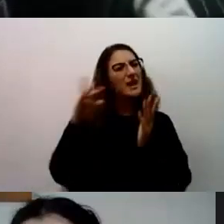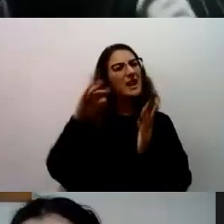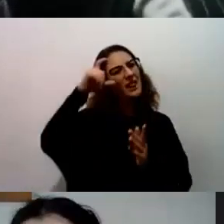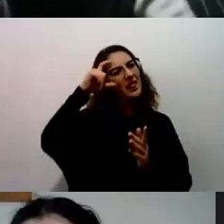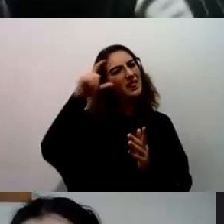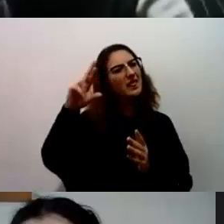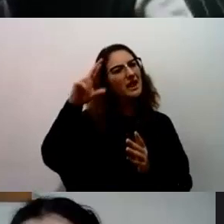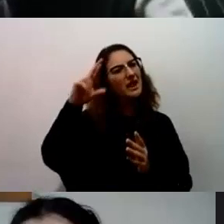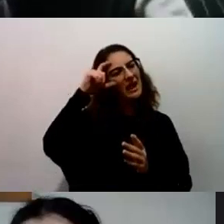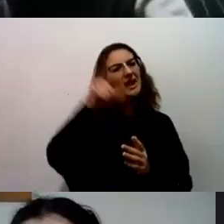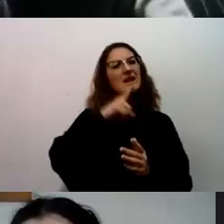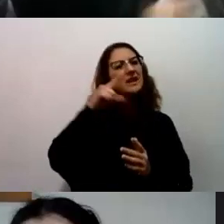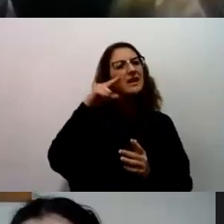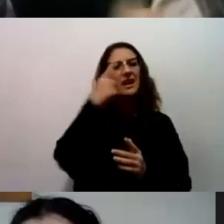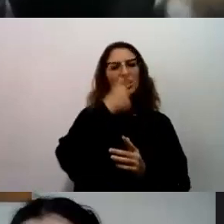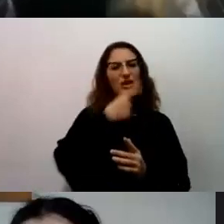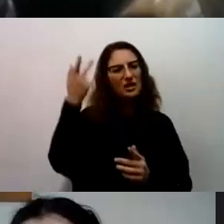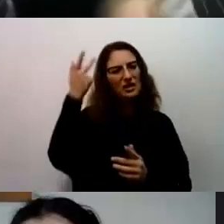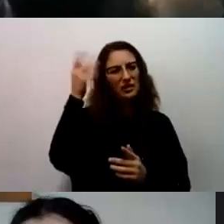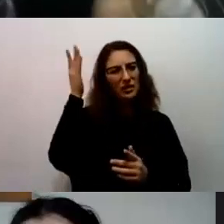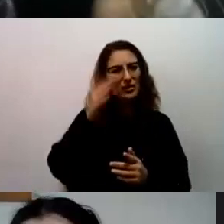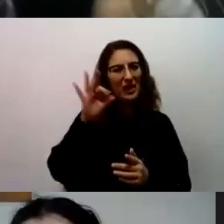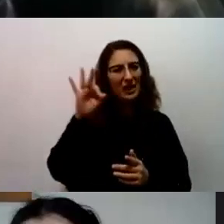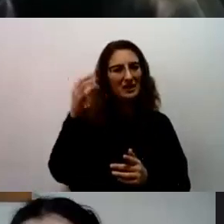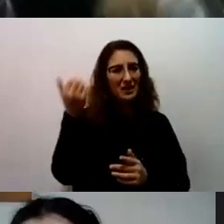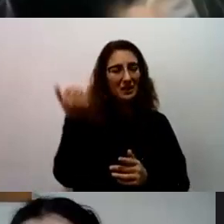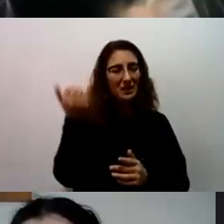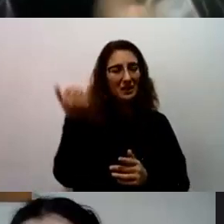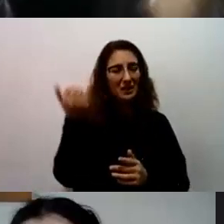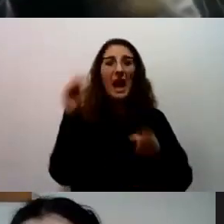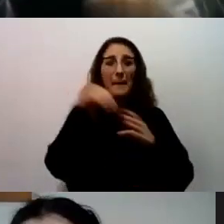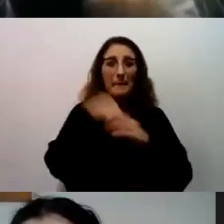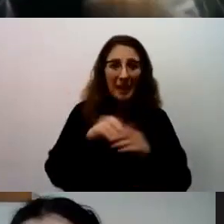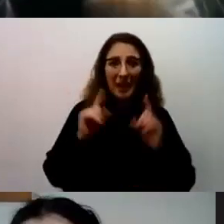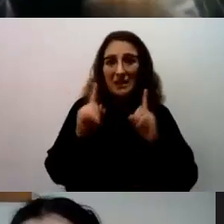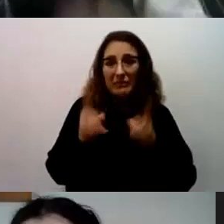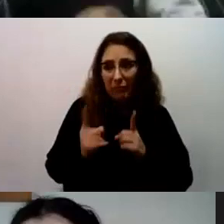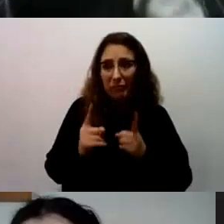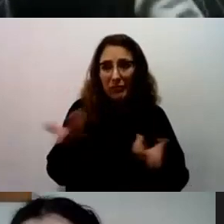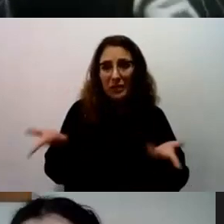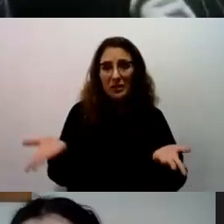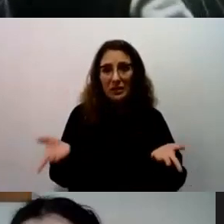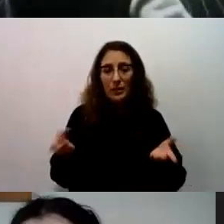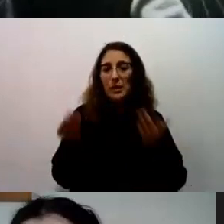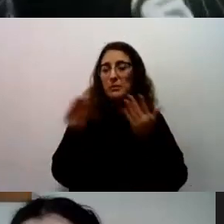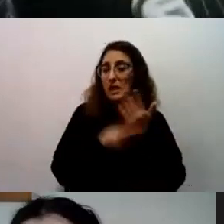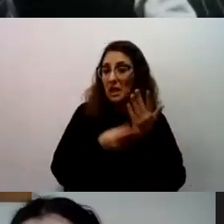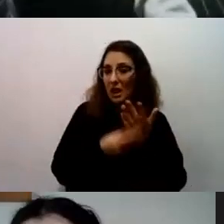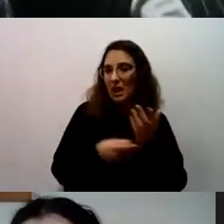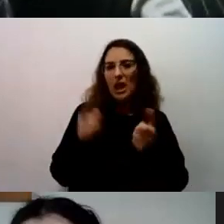118-06, por qué se sigue aplicando, por qué la Comisión Nacional de Regulación del Transporte y por qué el Ministerio,